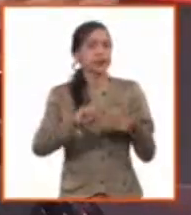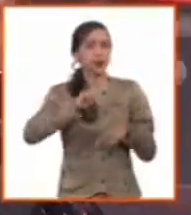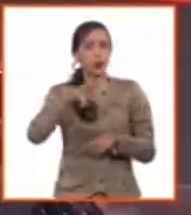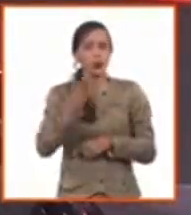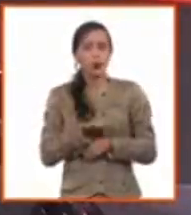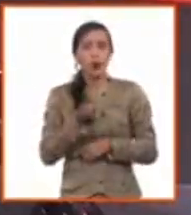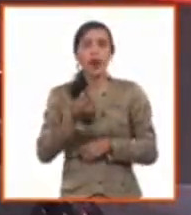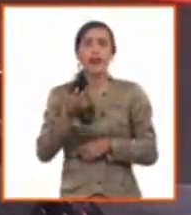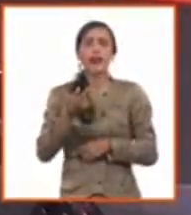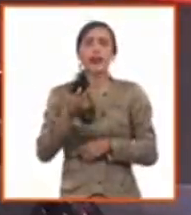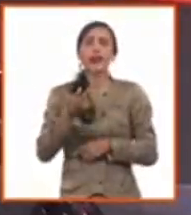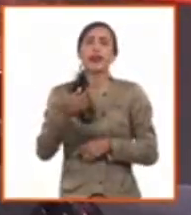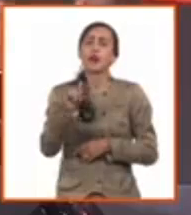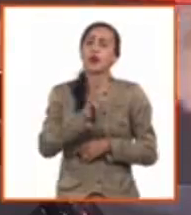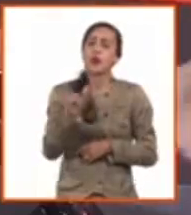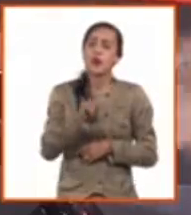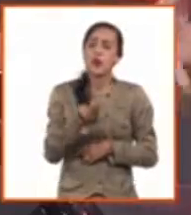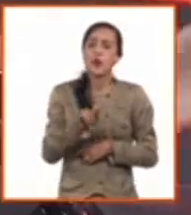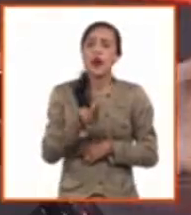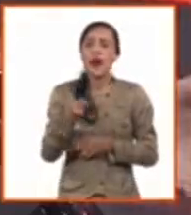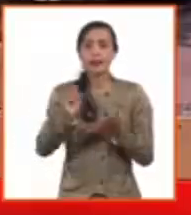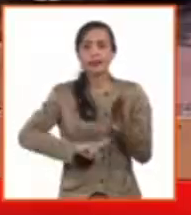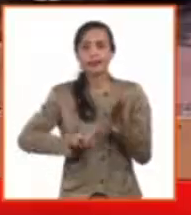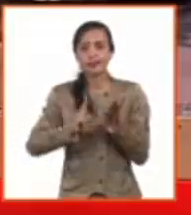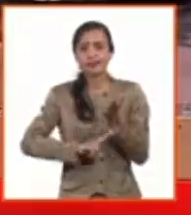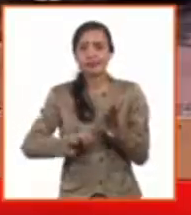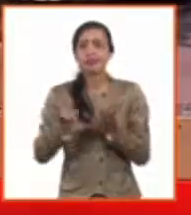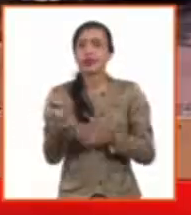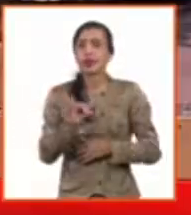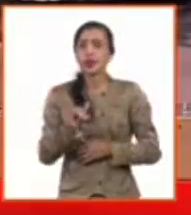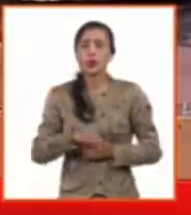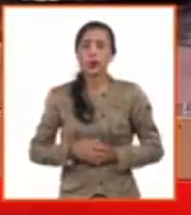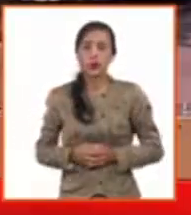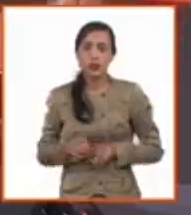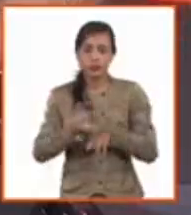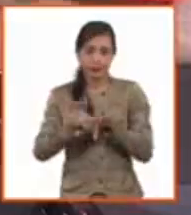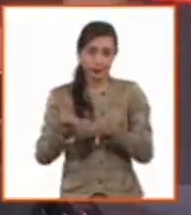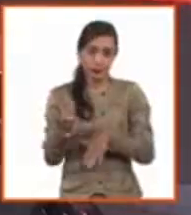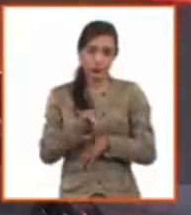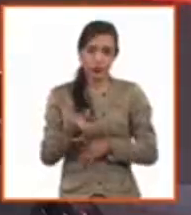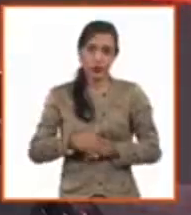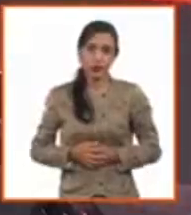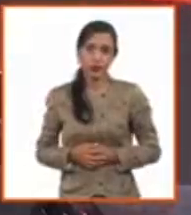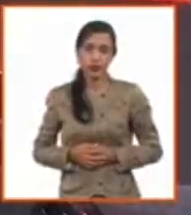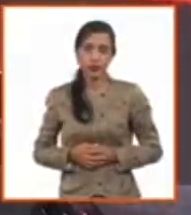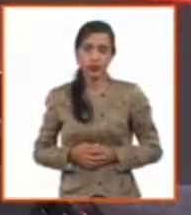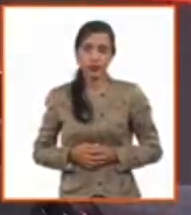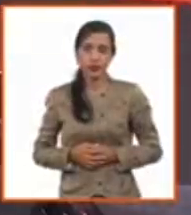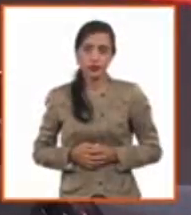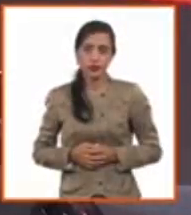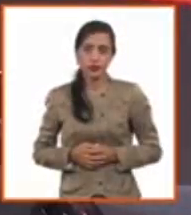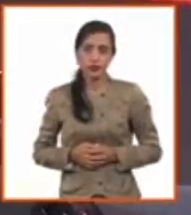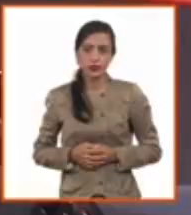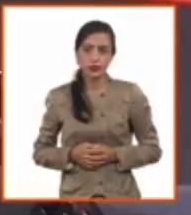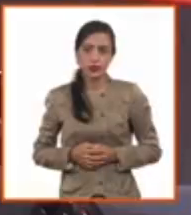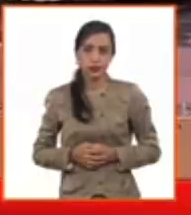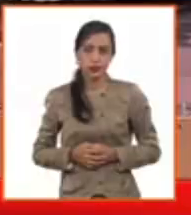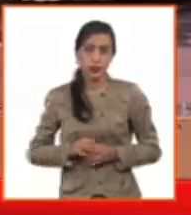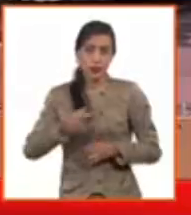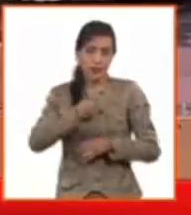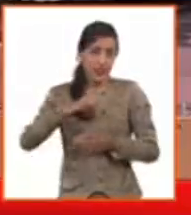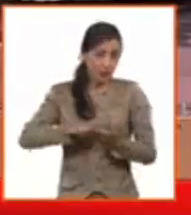productos culturales productos electrónicos el delantero nacional lo vendemos en línea